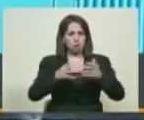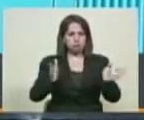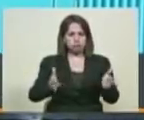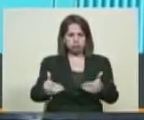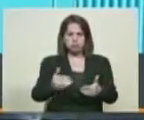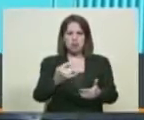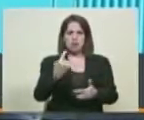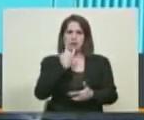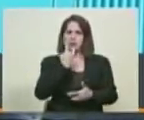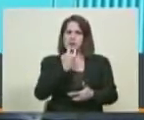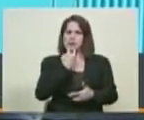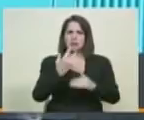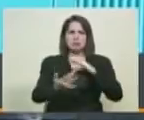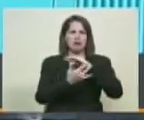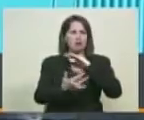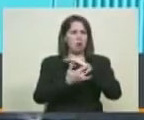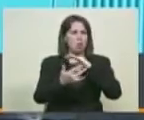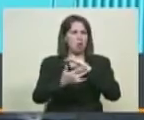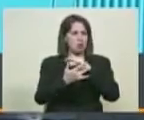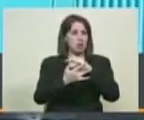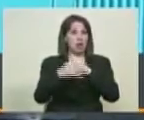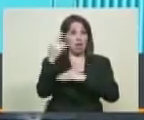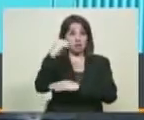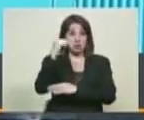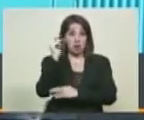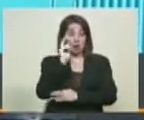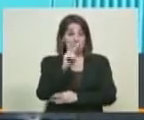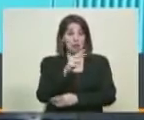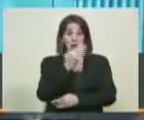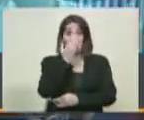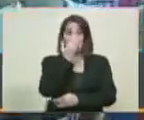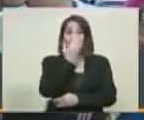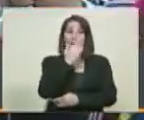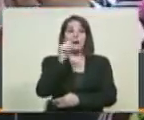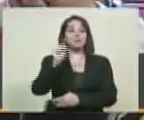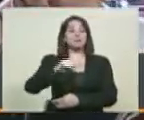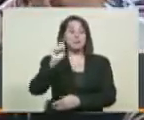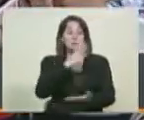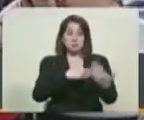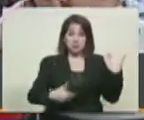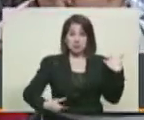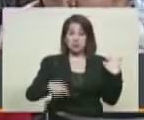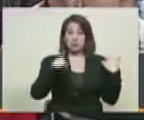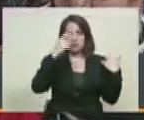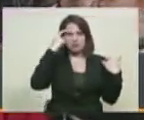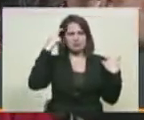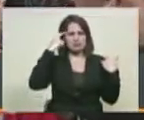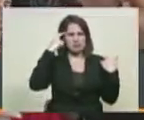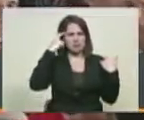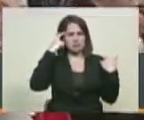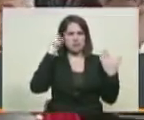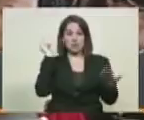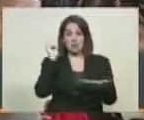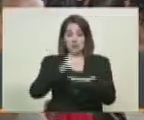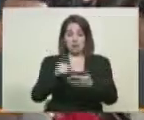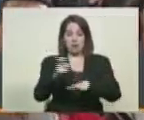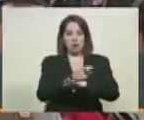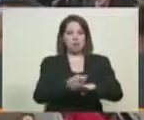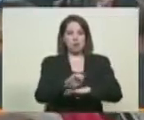y cauchos con tecnología nacional. Oído. Así es, presidente. Usted sabe que cuando llegamos a la gobernación de